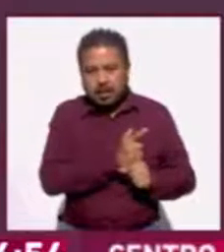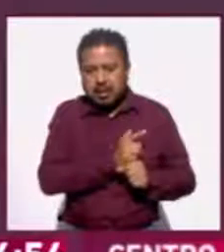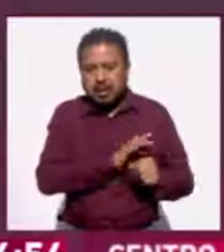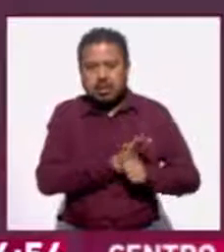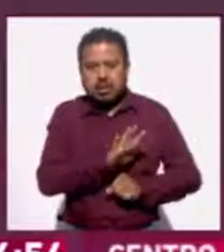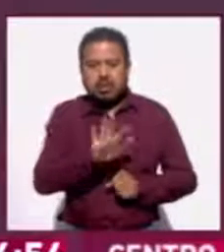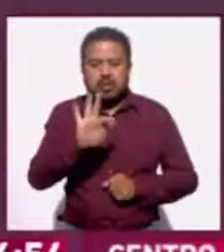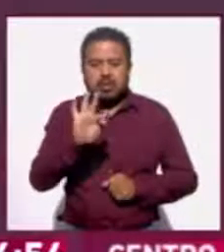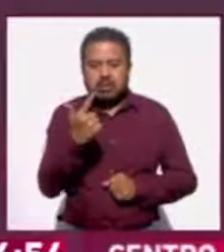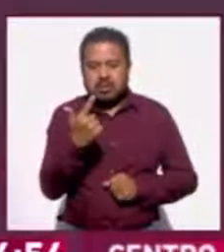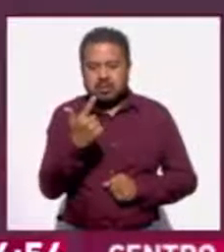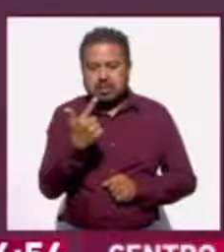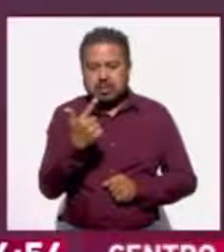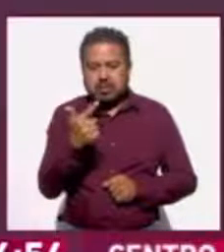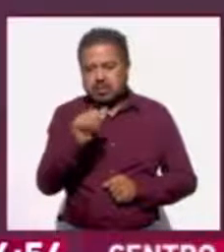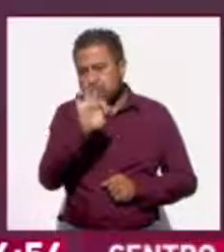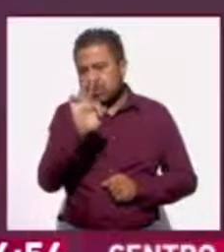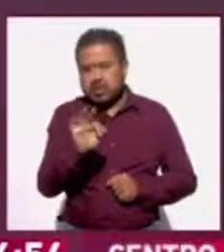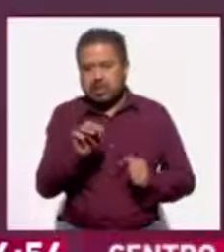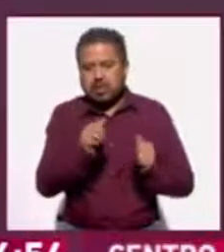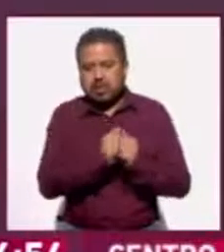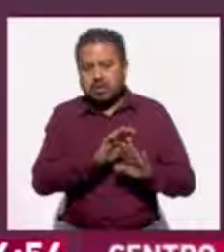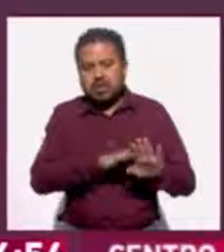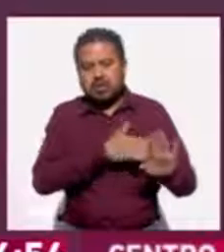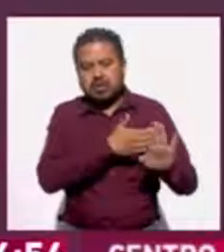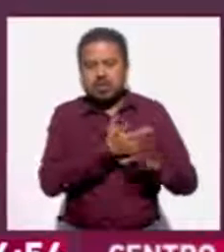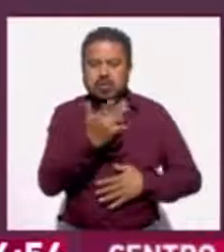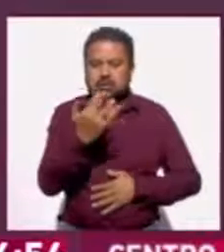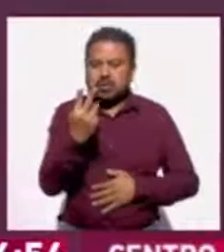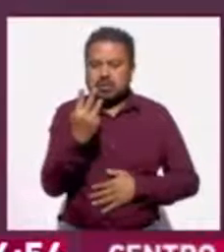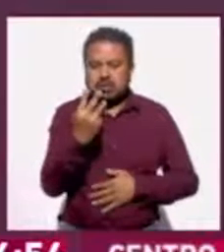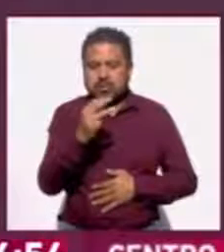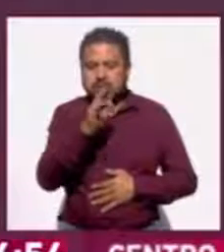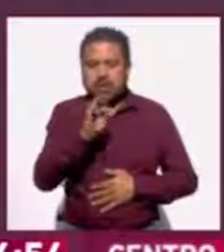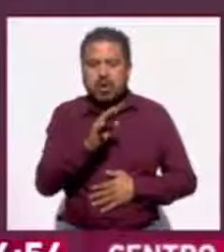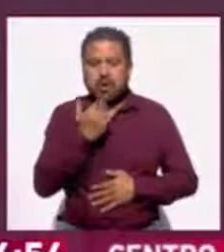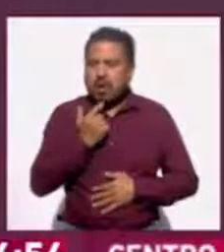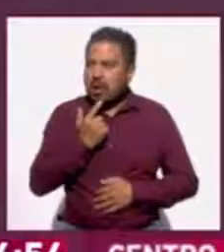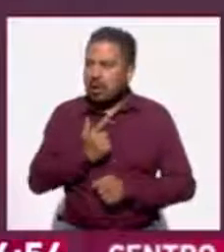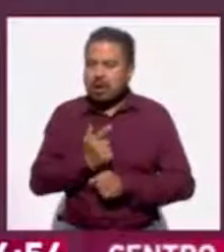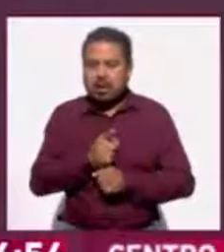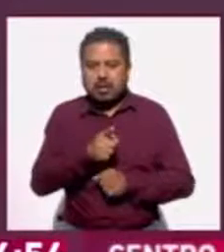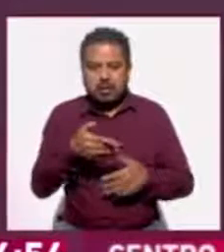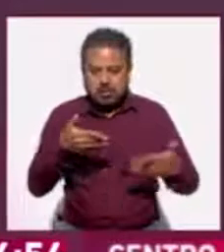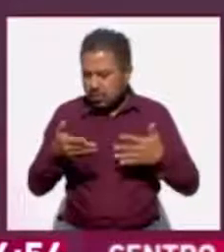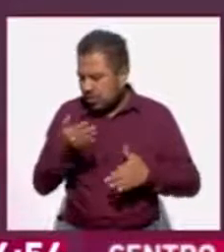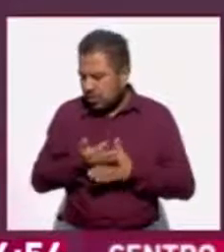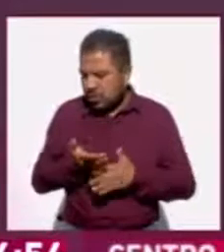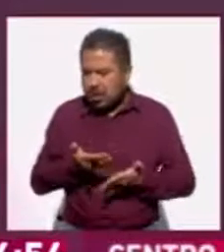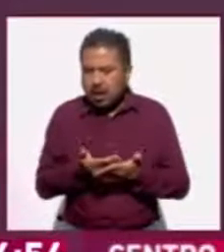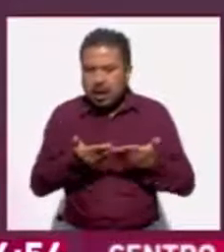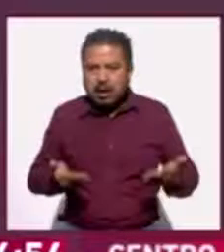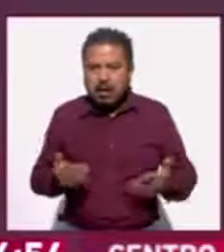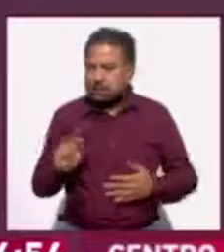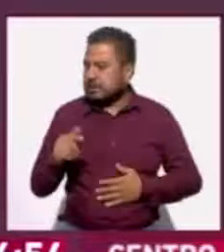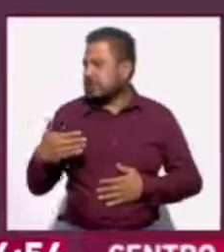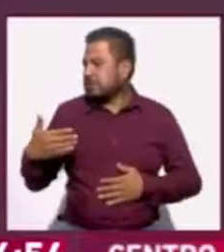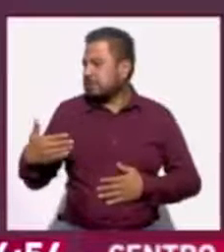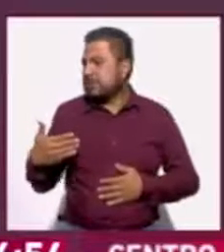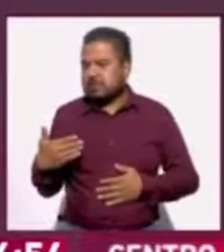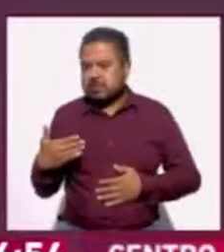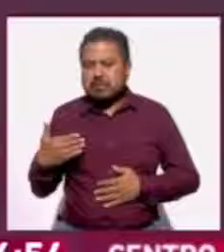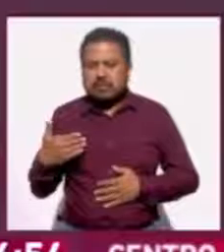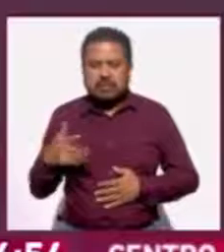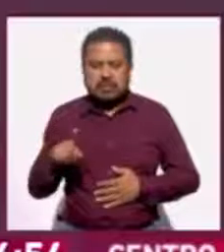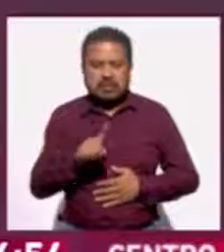el 47% contra 53% que no se enteró. Si lo comparas con el reciente caso del